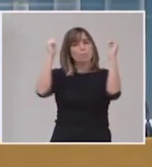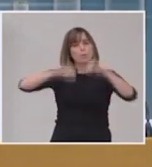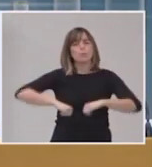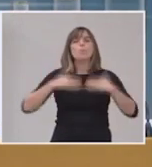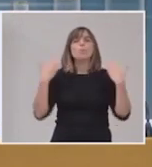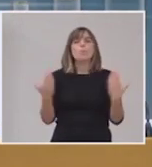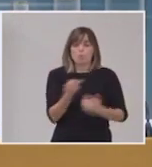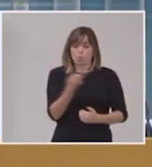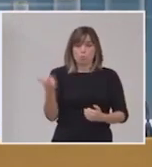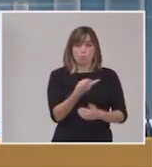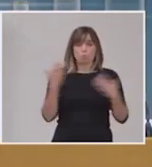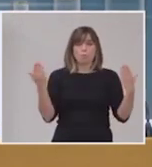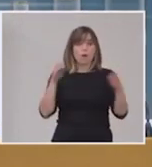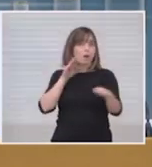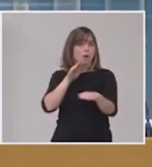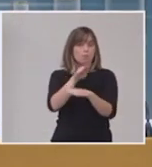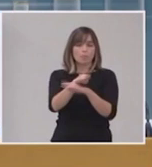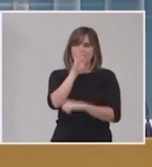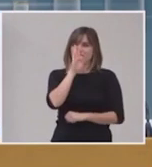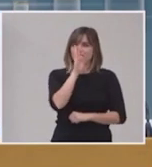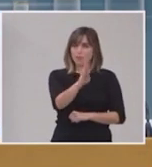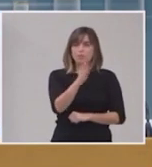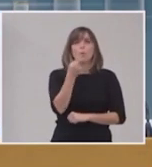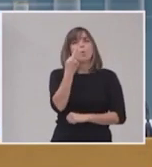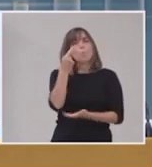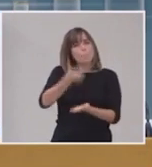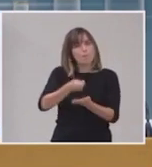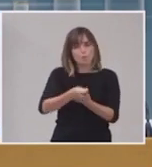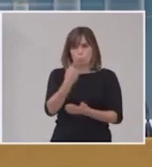casos hablamos de ayudas de concesión directa y de pago único.